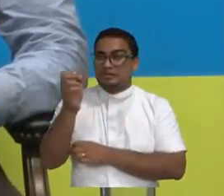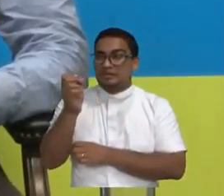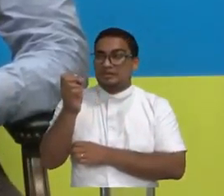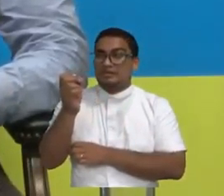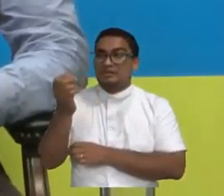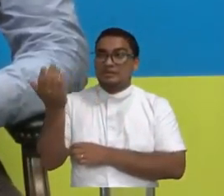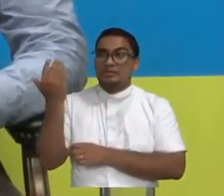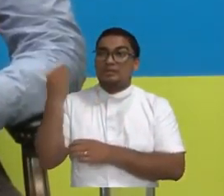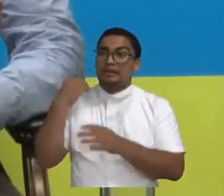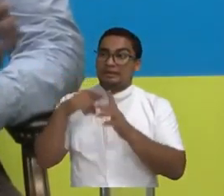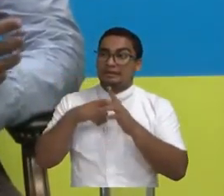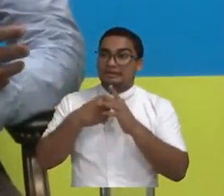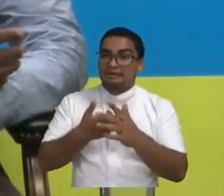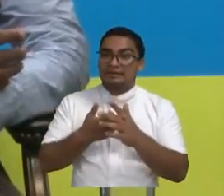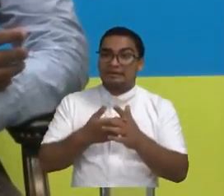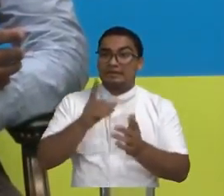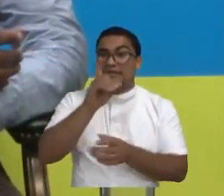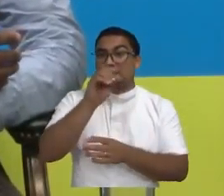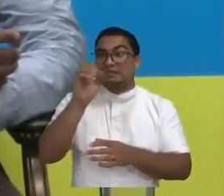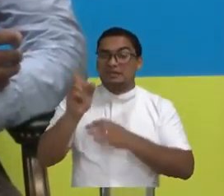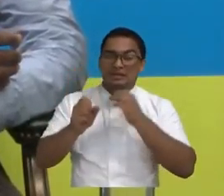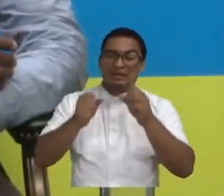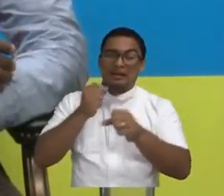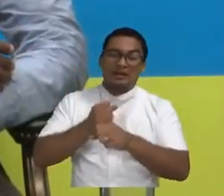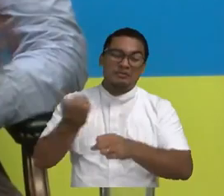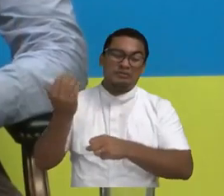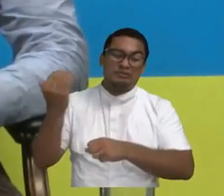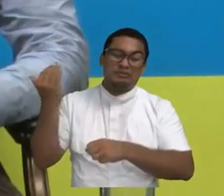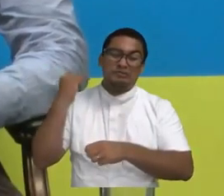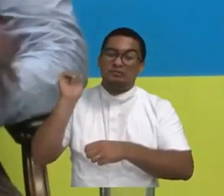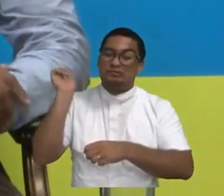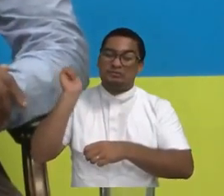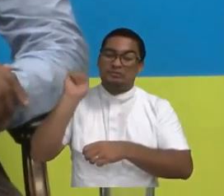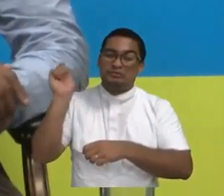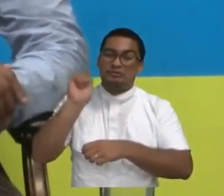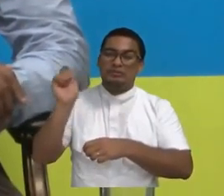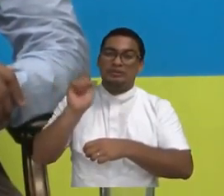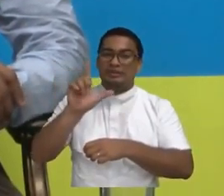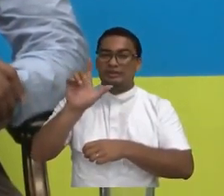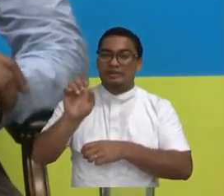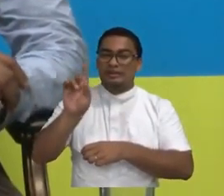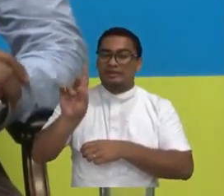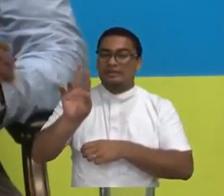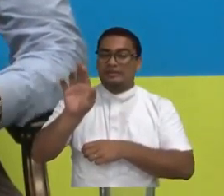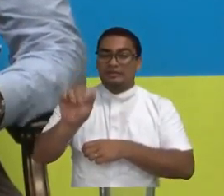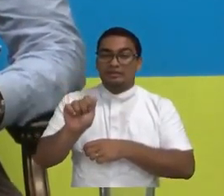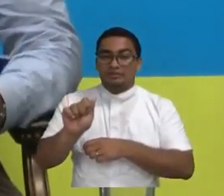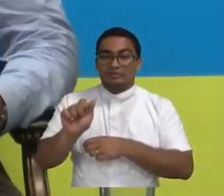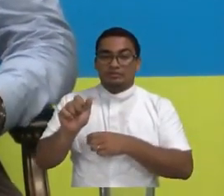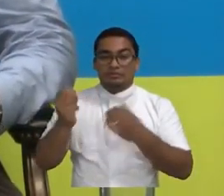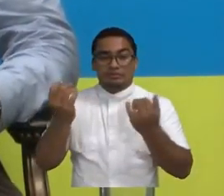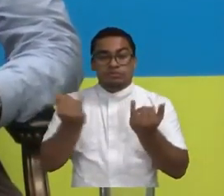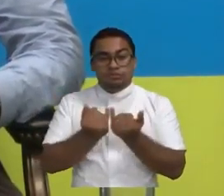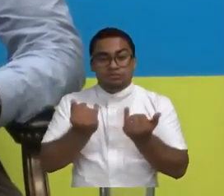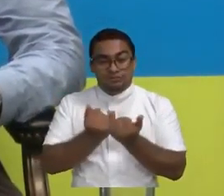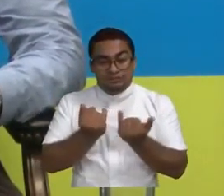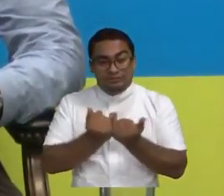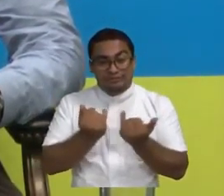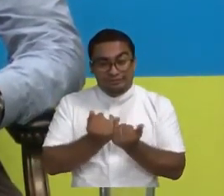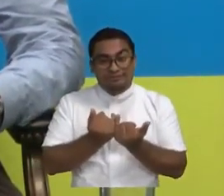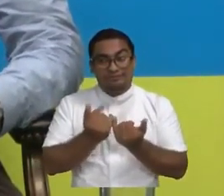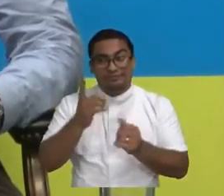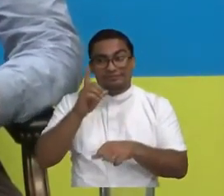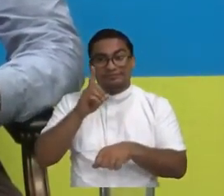1980, luego de pasar cientos de años, siglos. Exactamente. Siglos, porque esta enfermedad, como lo decía muy bien el doctor Inder Zelaya,